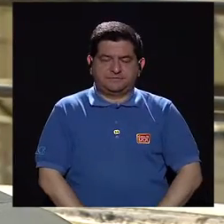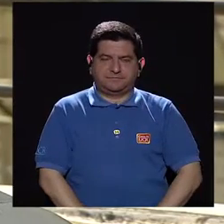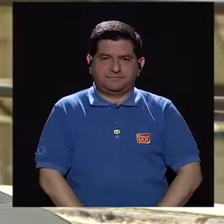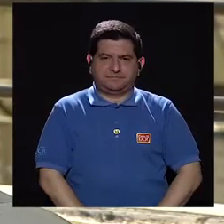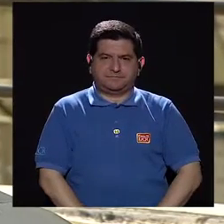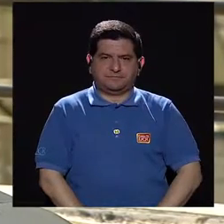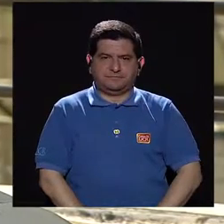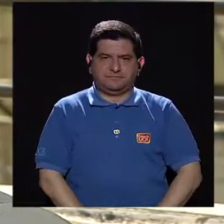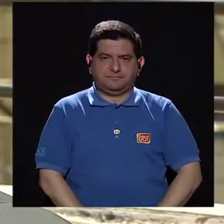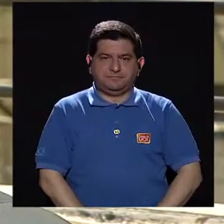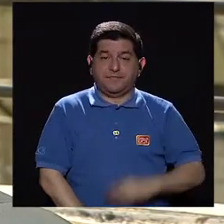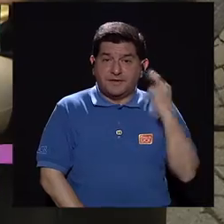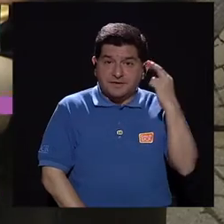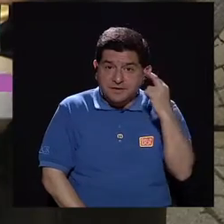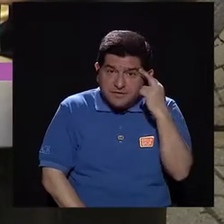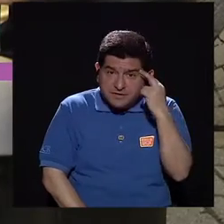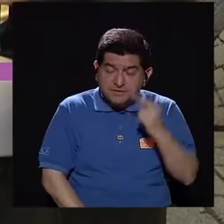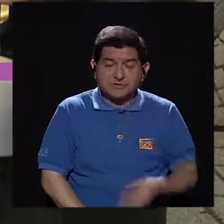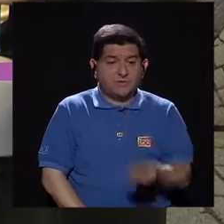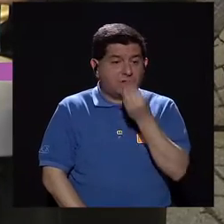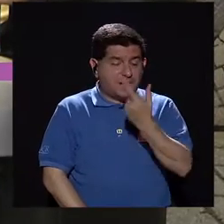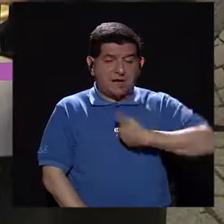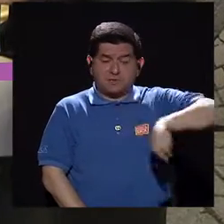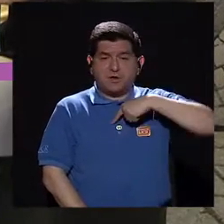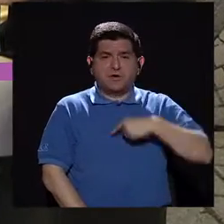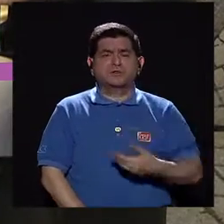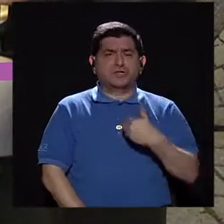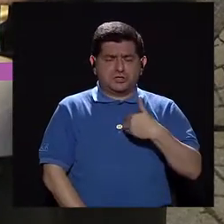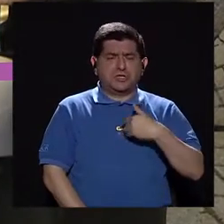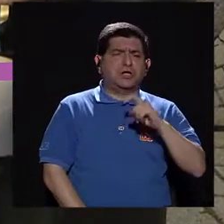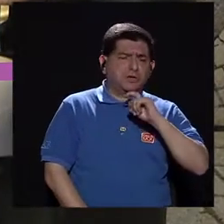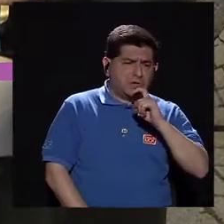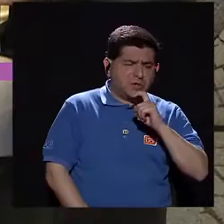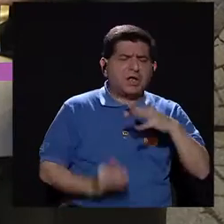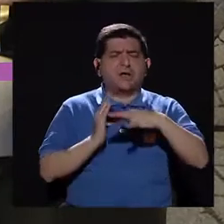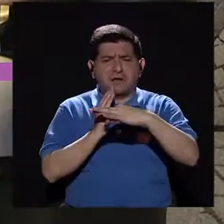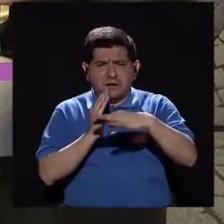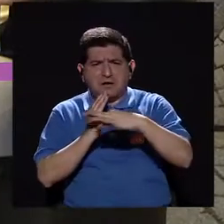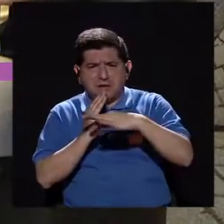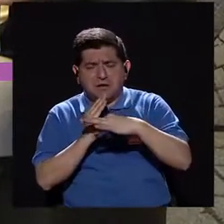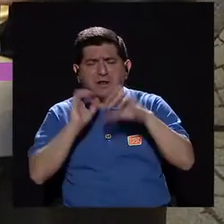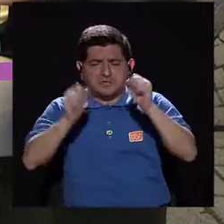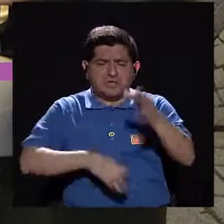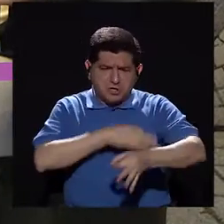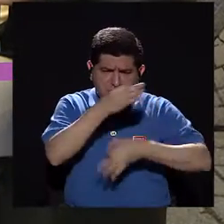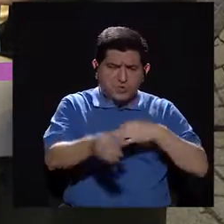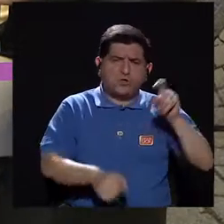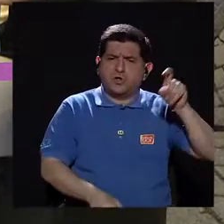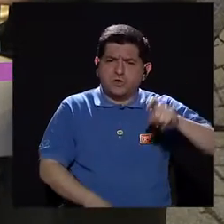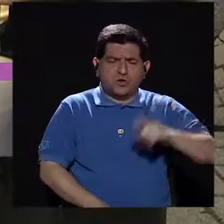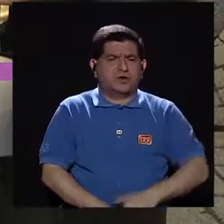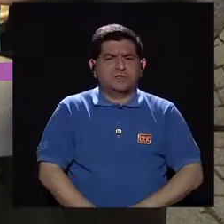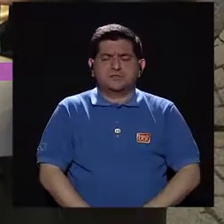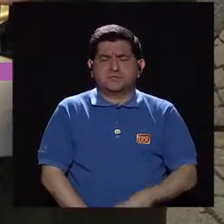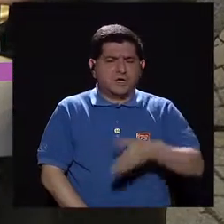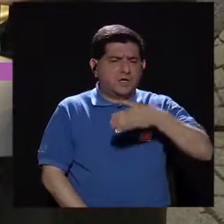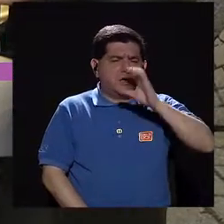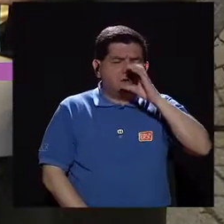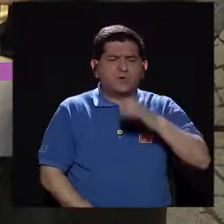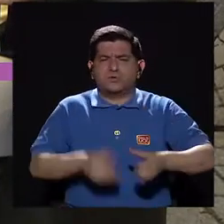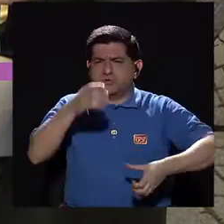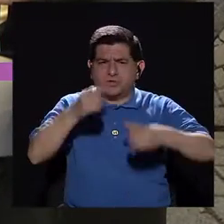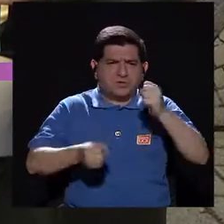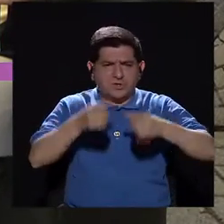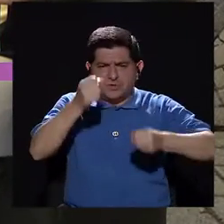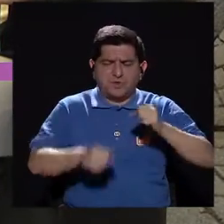damos leche, ¿verdad? Porque la alimentación nuestra es muy rica en minerales y en grasas que se pueden sustituir sin necesidad de tomar